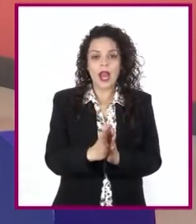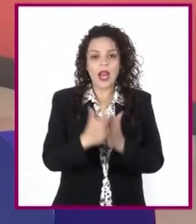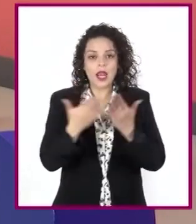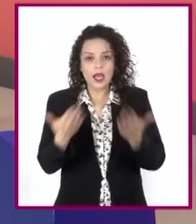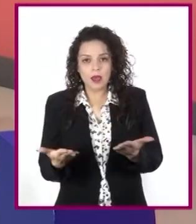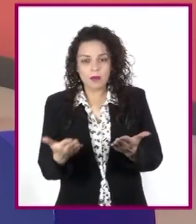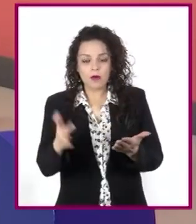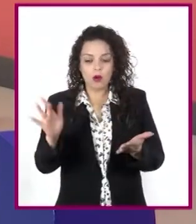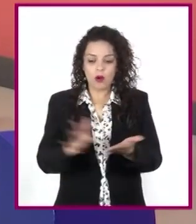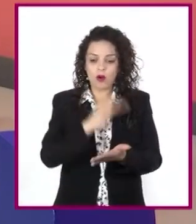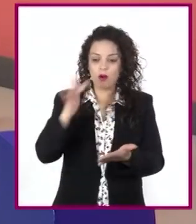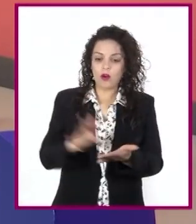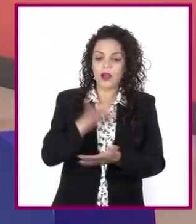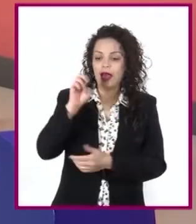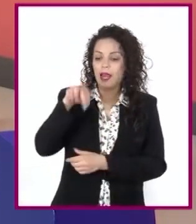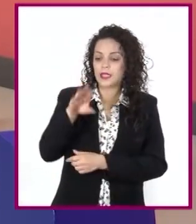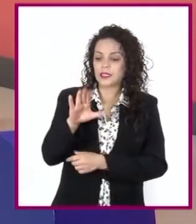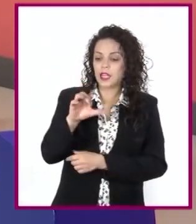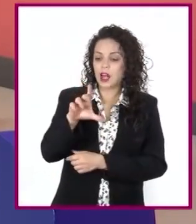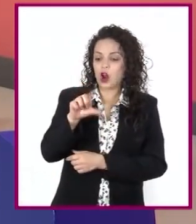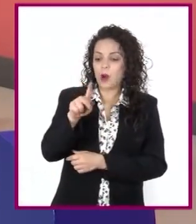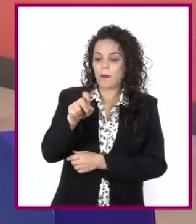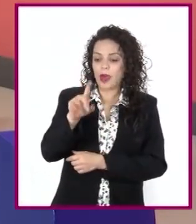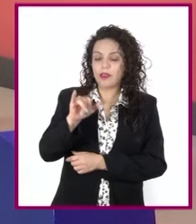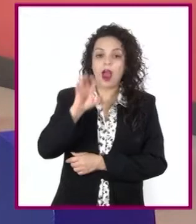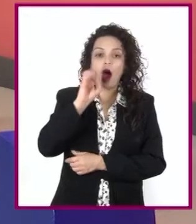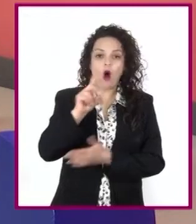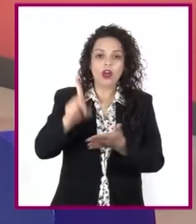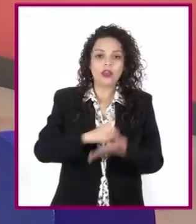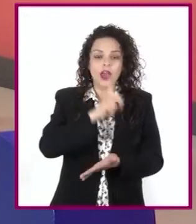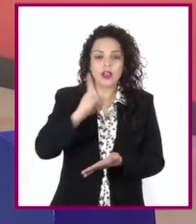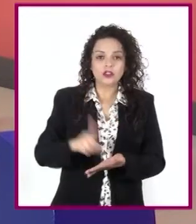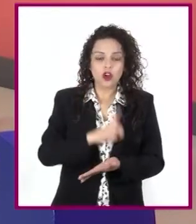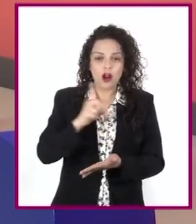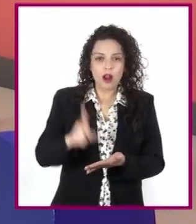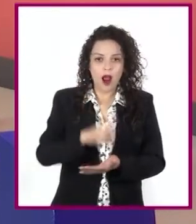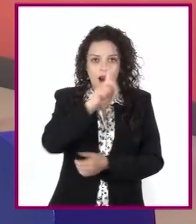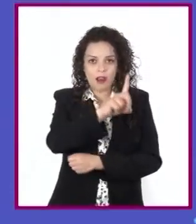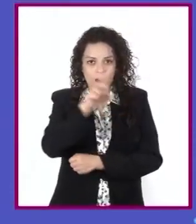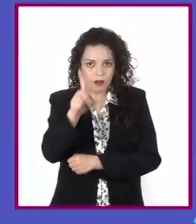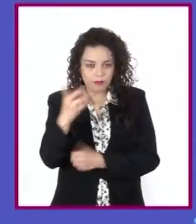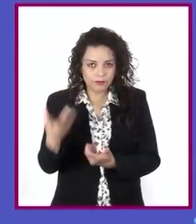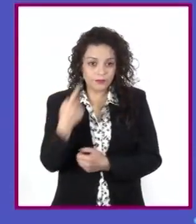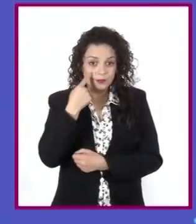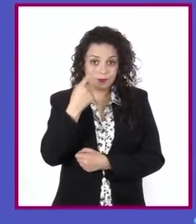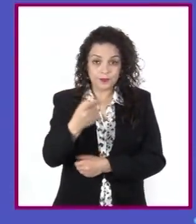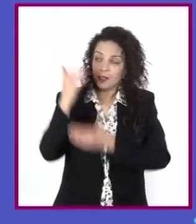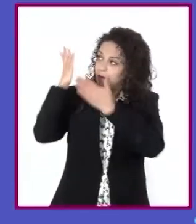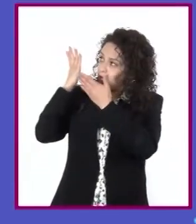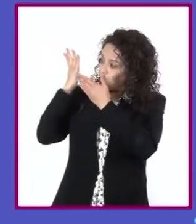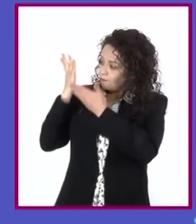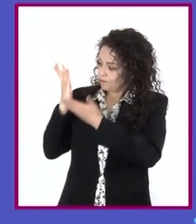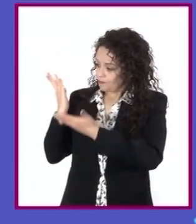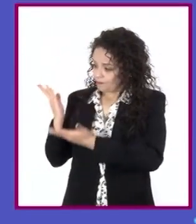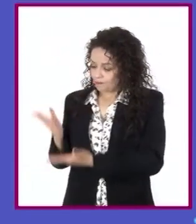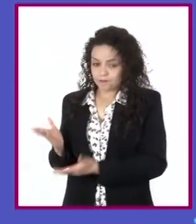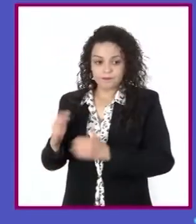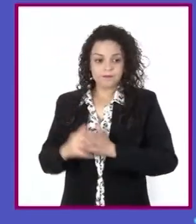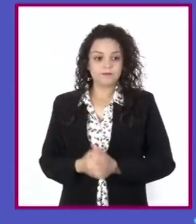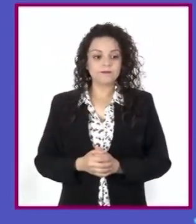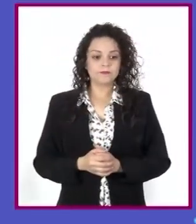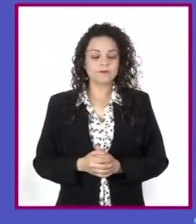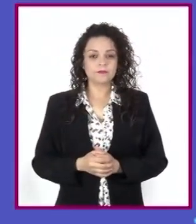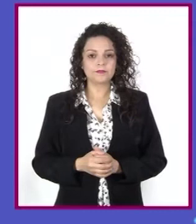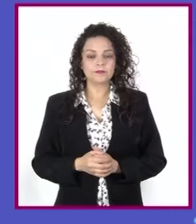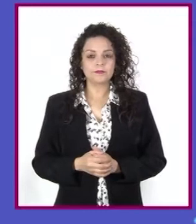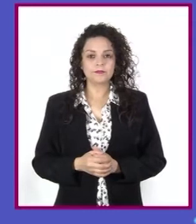o diccionarios. Vean los siguientes ejemplos de referencias bibliográficas. ¿Cuáles datos presenta y